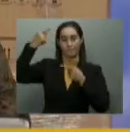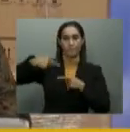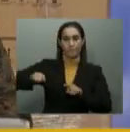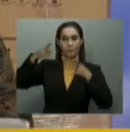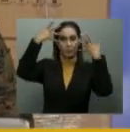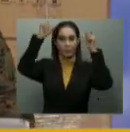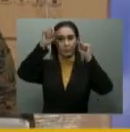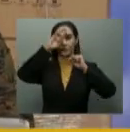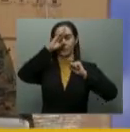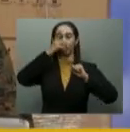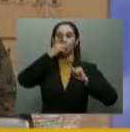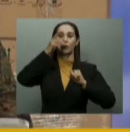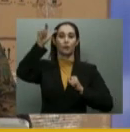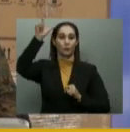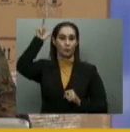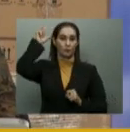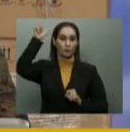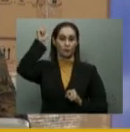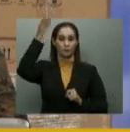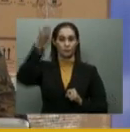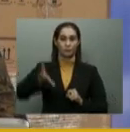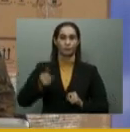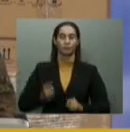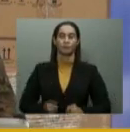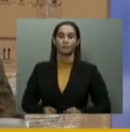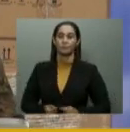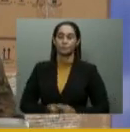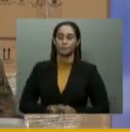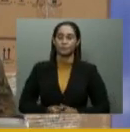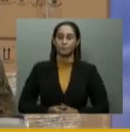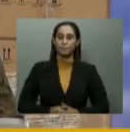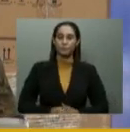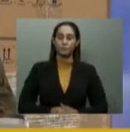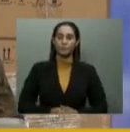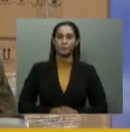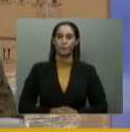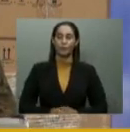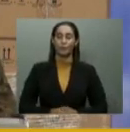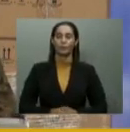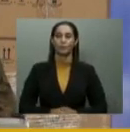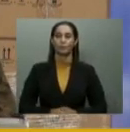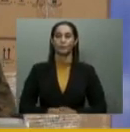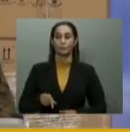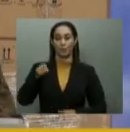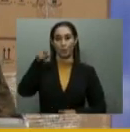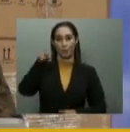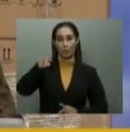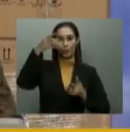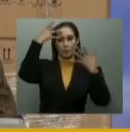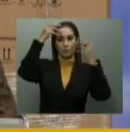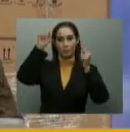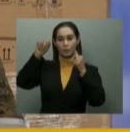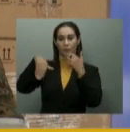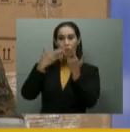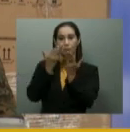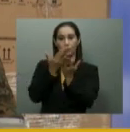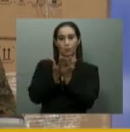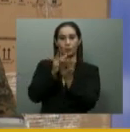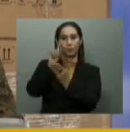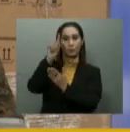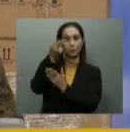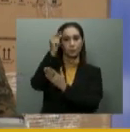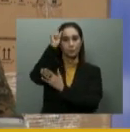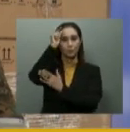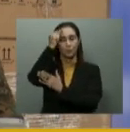con videograbadoras es que esto hemos visto que en otros países por no decir que está de moda se ha buscado implementar